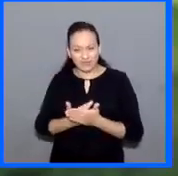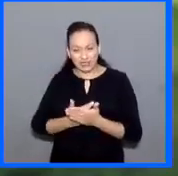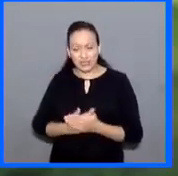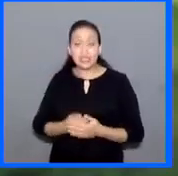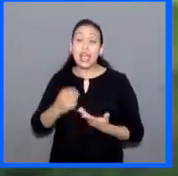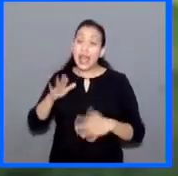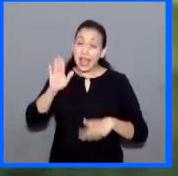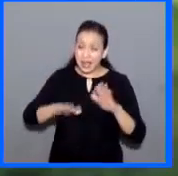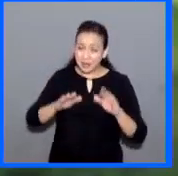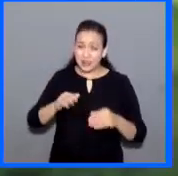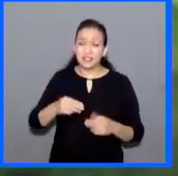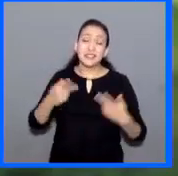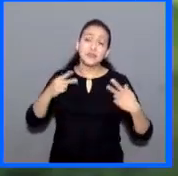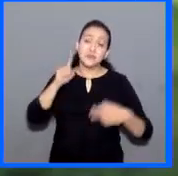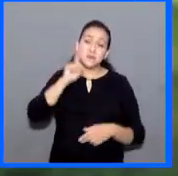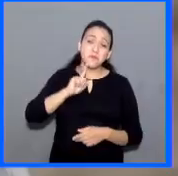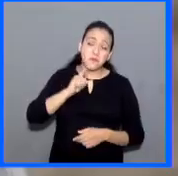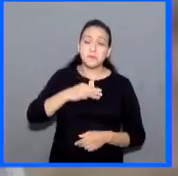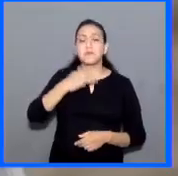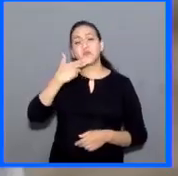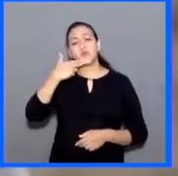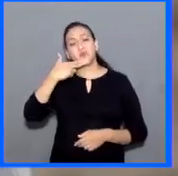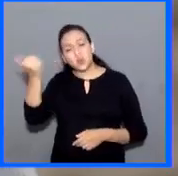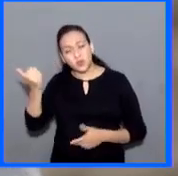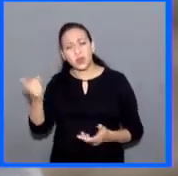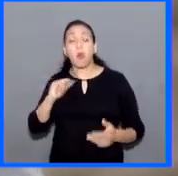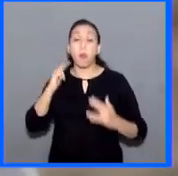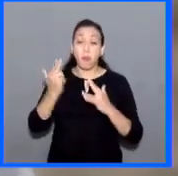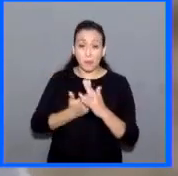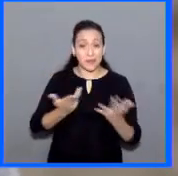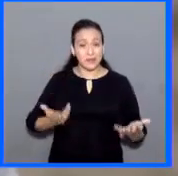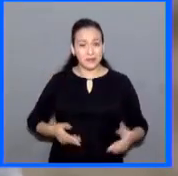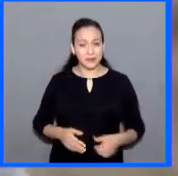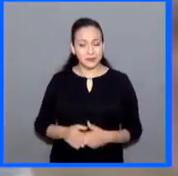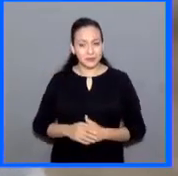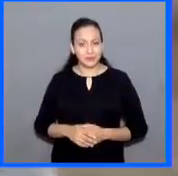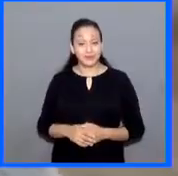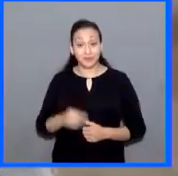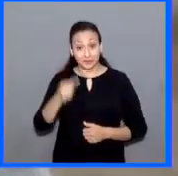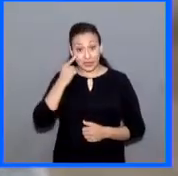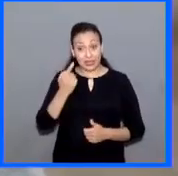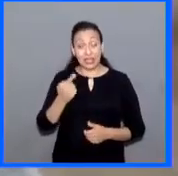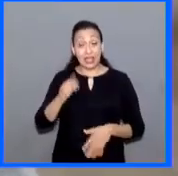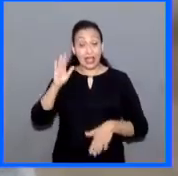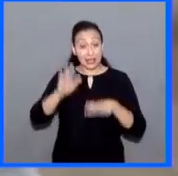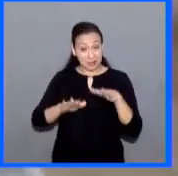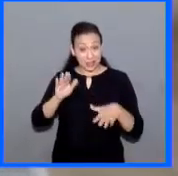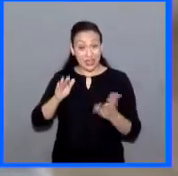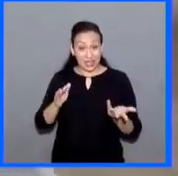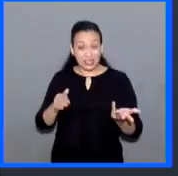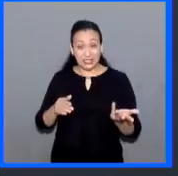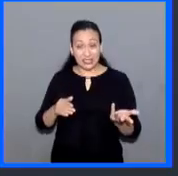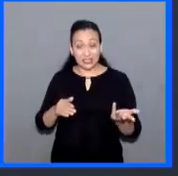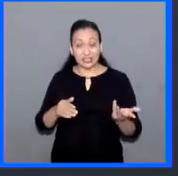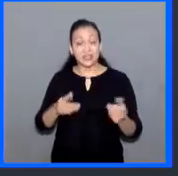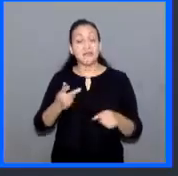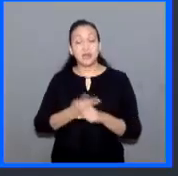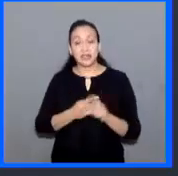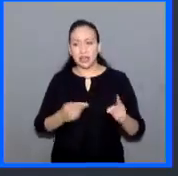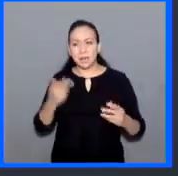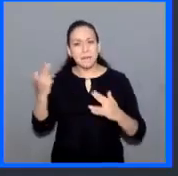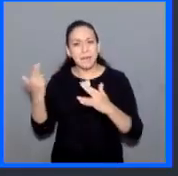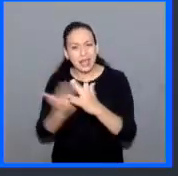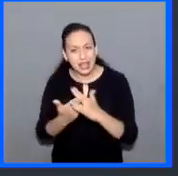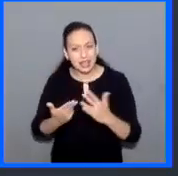el suicidio. Pero que puede llegar incluso hasta cuestiones ya de privación de la vida o violencia